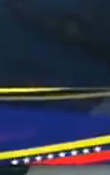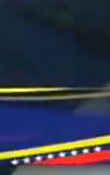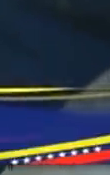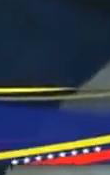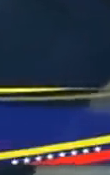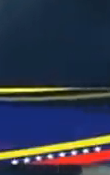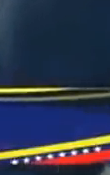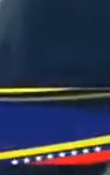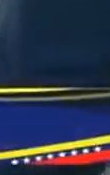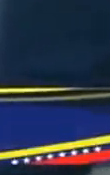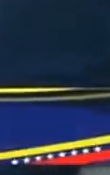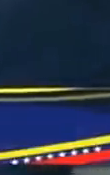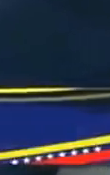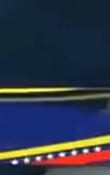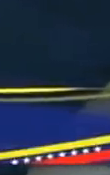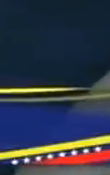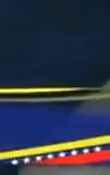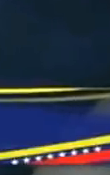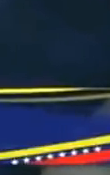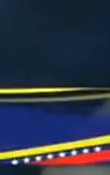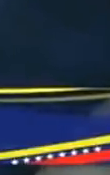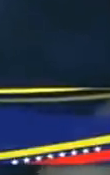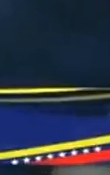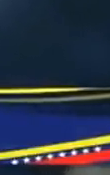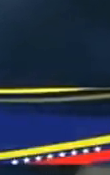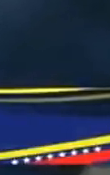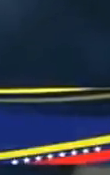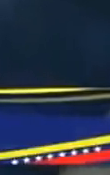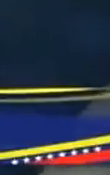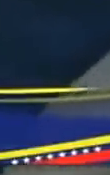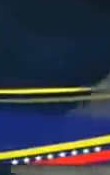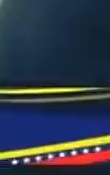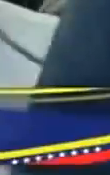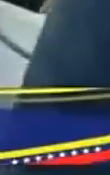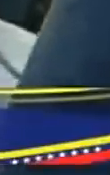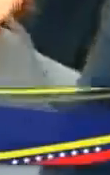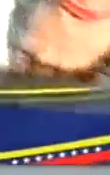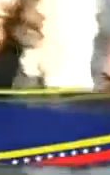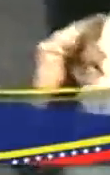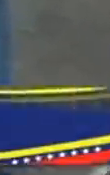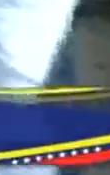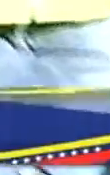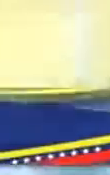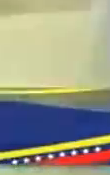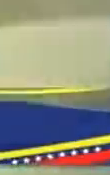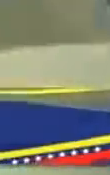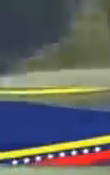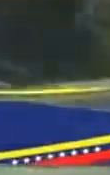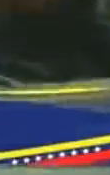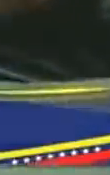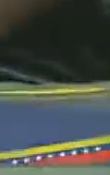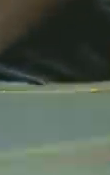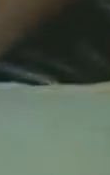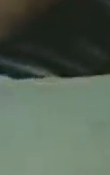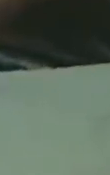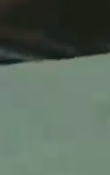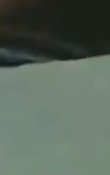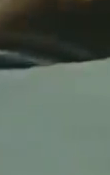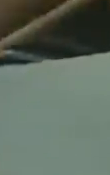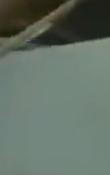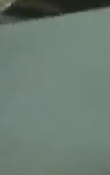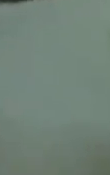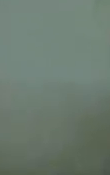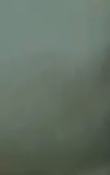caprina ovina de Miranda. Así es, estamos aquí en Miranda. Belleza, vale. Una belleza. ¿Cuáles son las virtudes? La virtud del presidente, que es